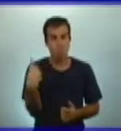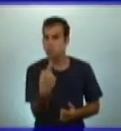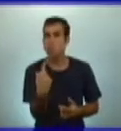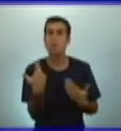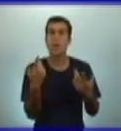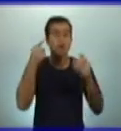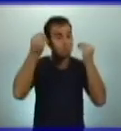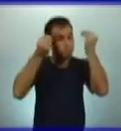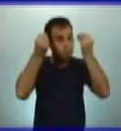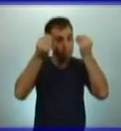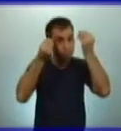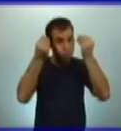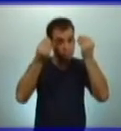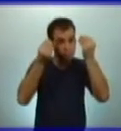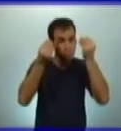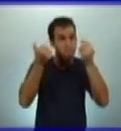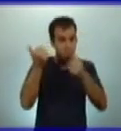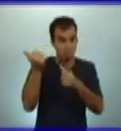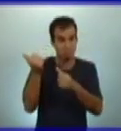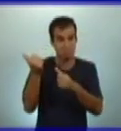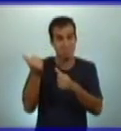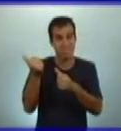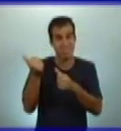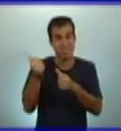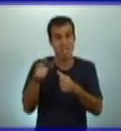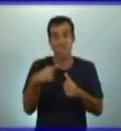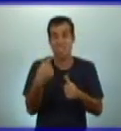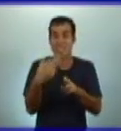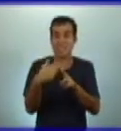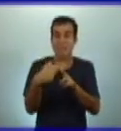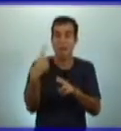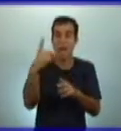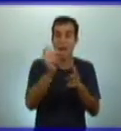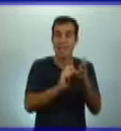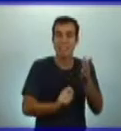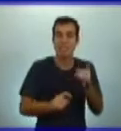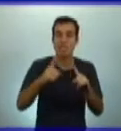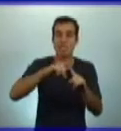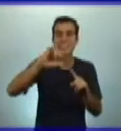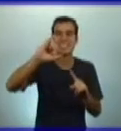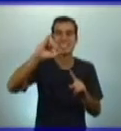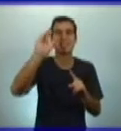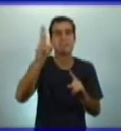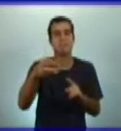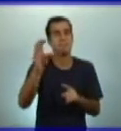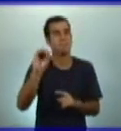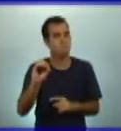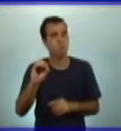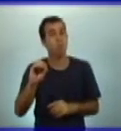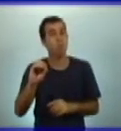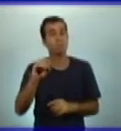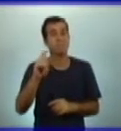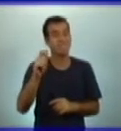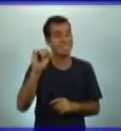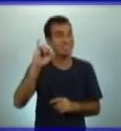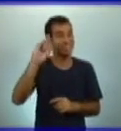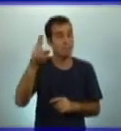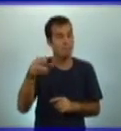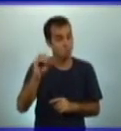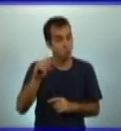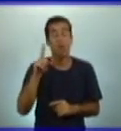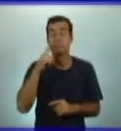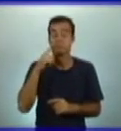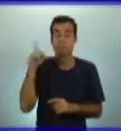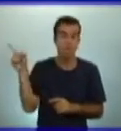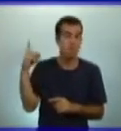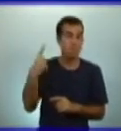Ejercicios tipos, y le damos esta palabra de ejercicios tipos porque son ejercicios que ustedes después pueden encontrar,